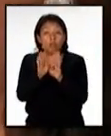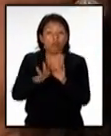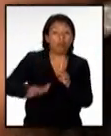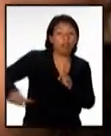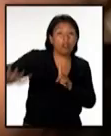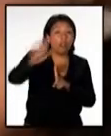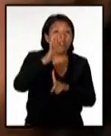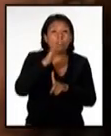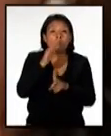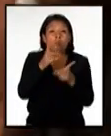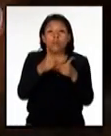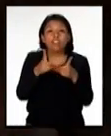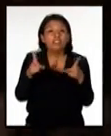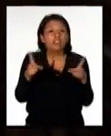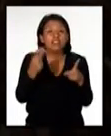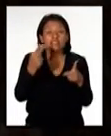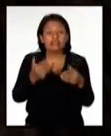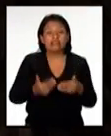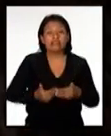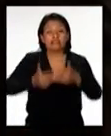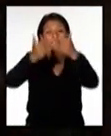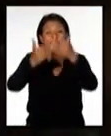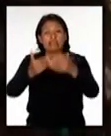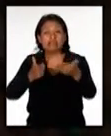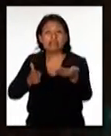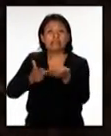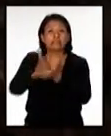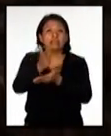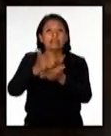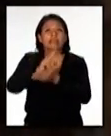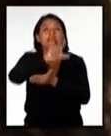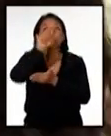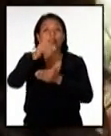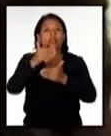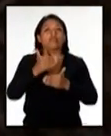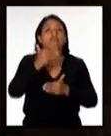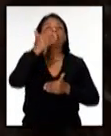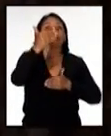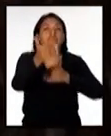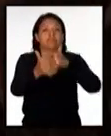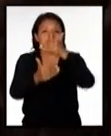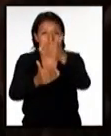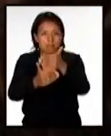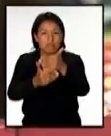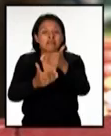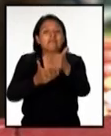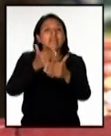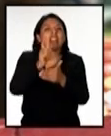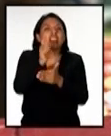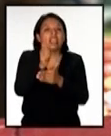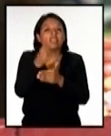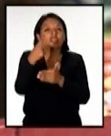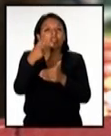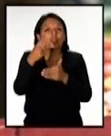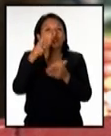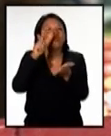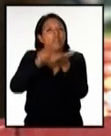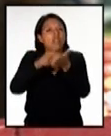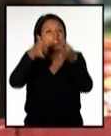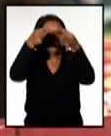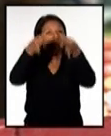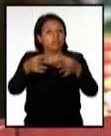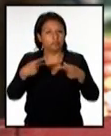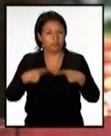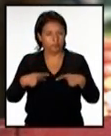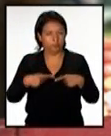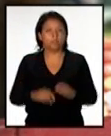desarrollo, hay que vencer muchos obstáculos para dar el siguiente paso en la construcción de la dignidad. A veces como en los honores,